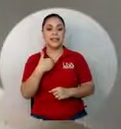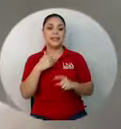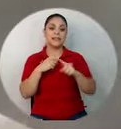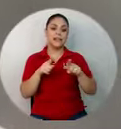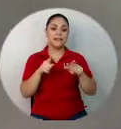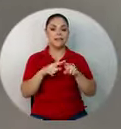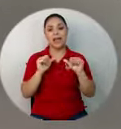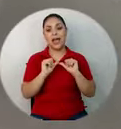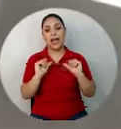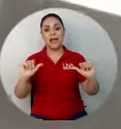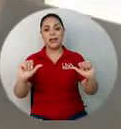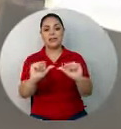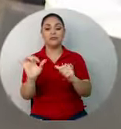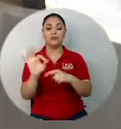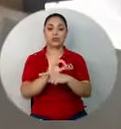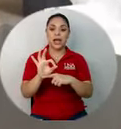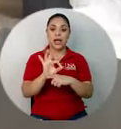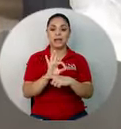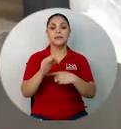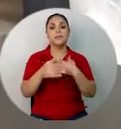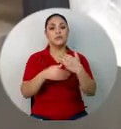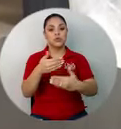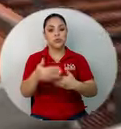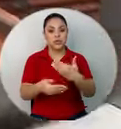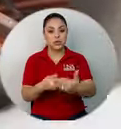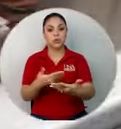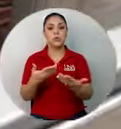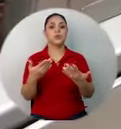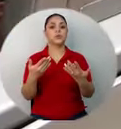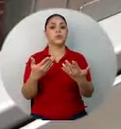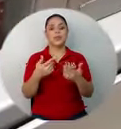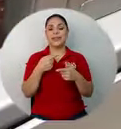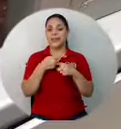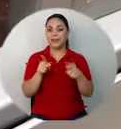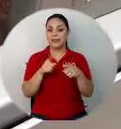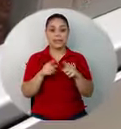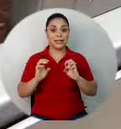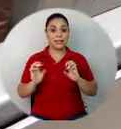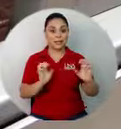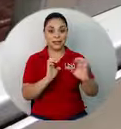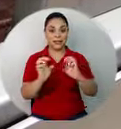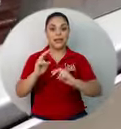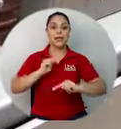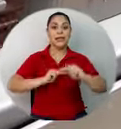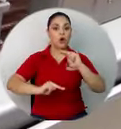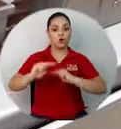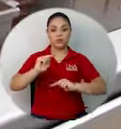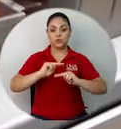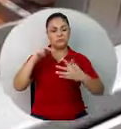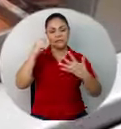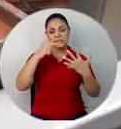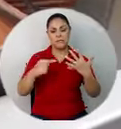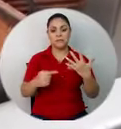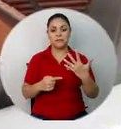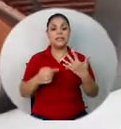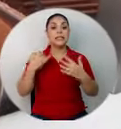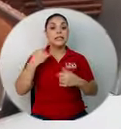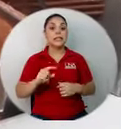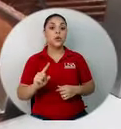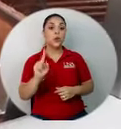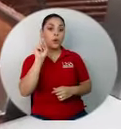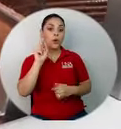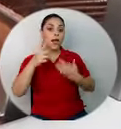diferentes áreas funcionales, entre los diferentes procesos, procedimientos, ¿verdad? Entre la estrategia del negocio, etcétera. Y si